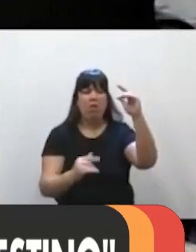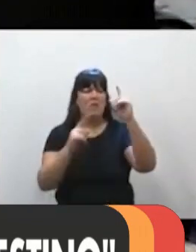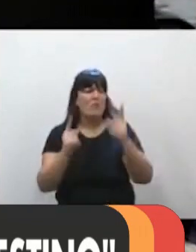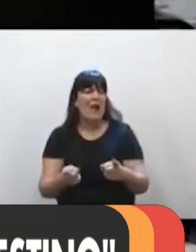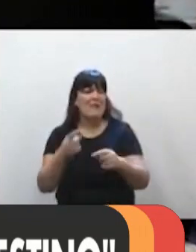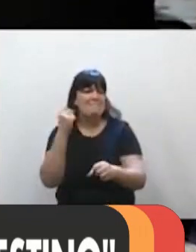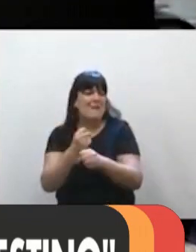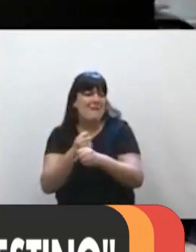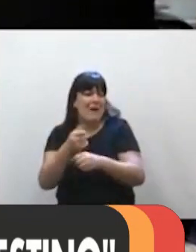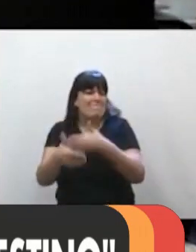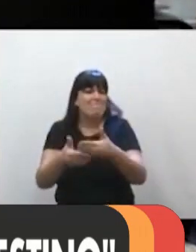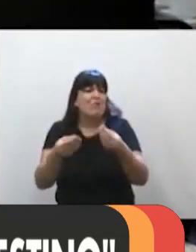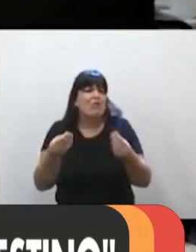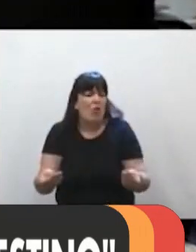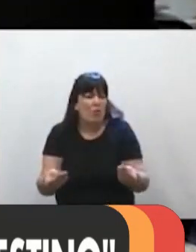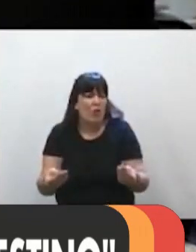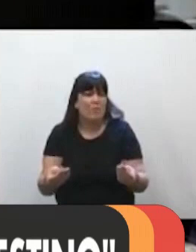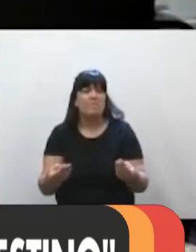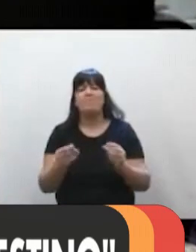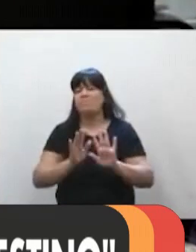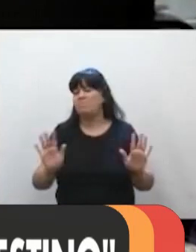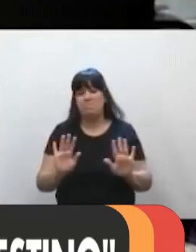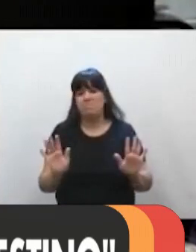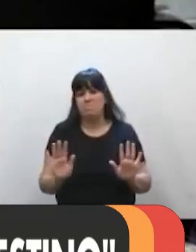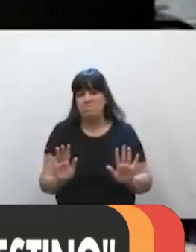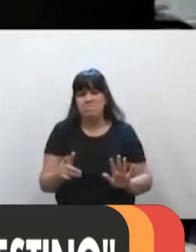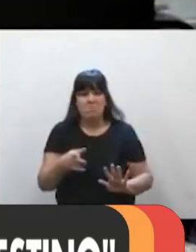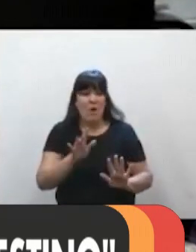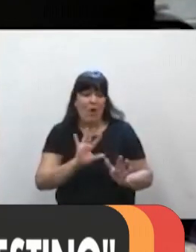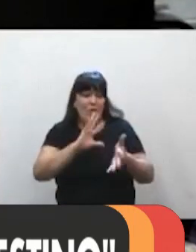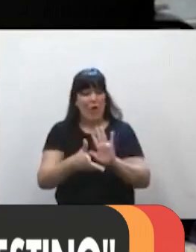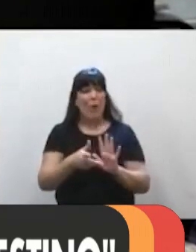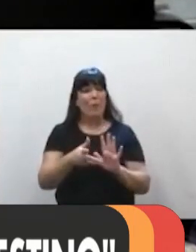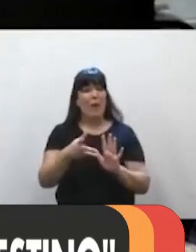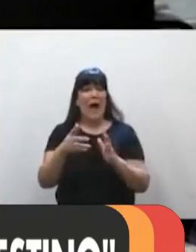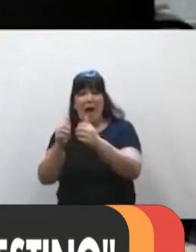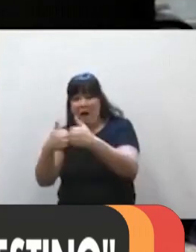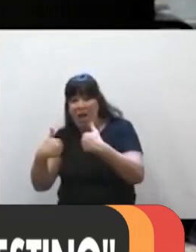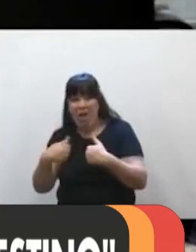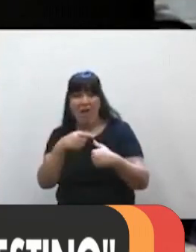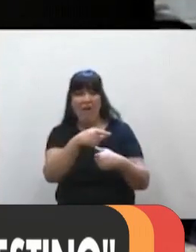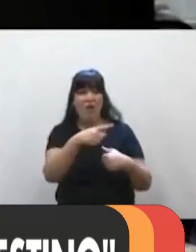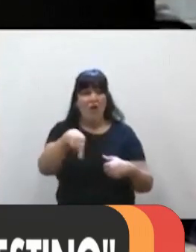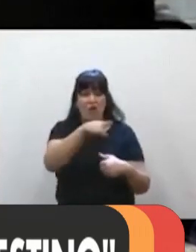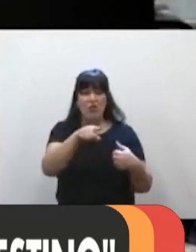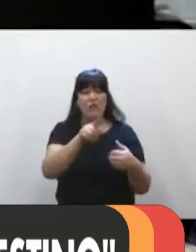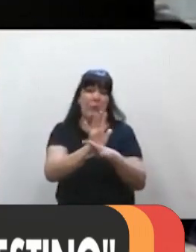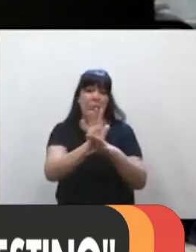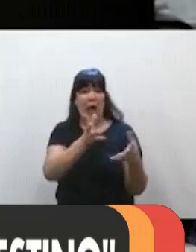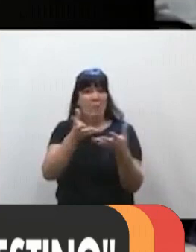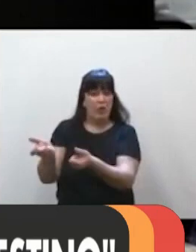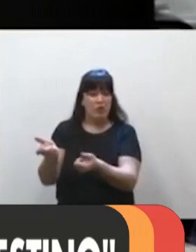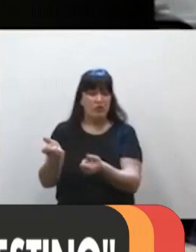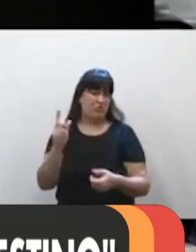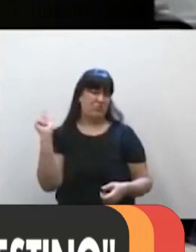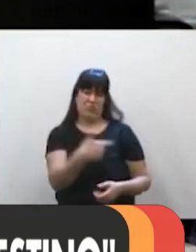dejemos las cosas como están. No hay nada más indigno que avalar lo clandestino. No hay nada más